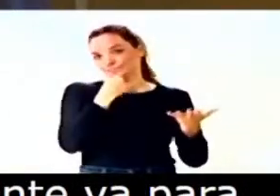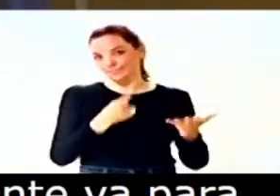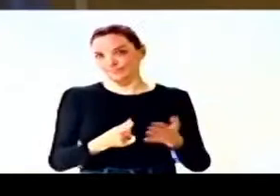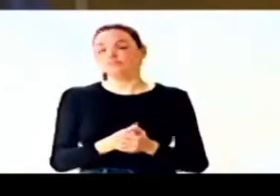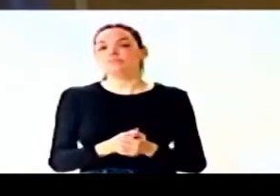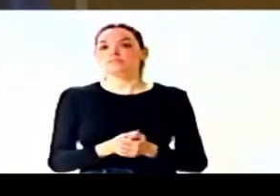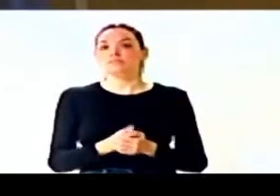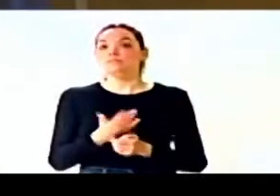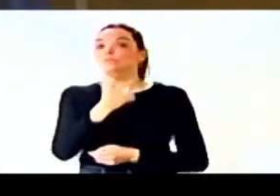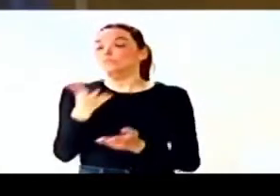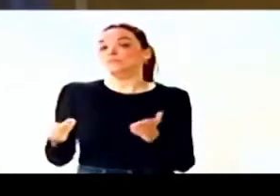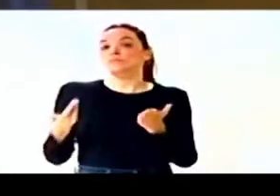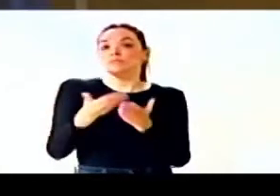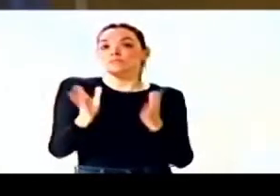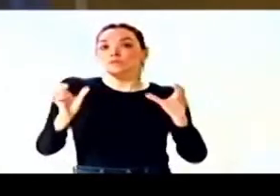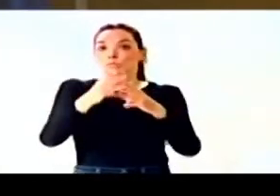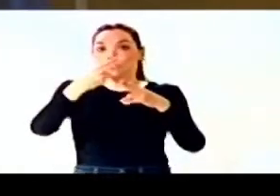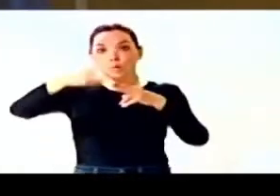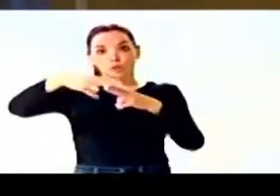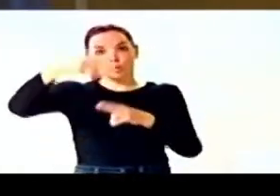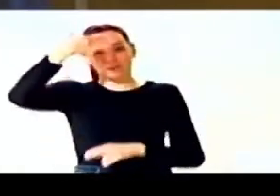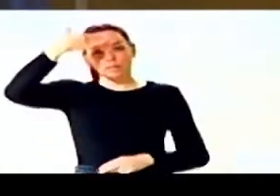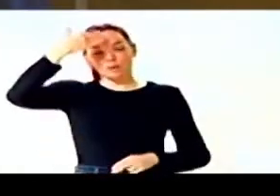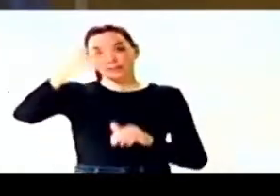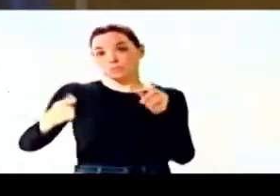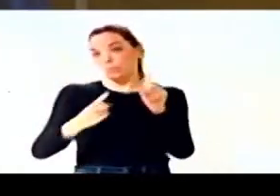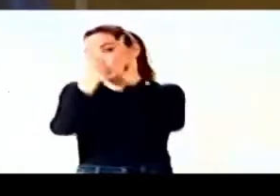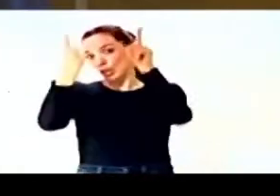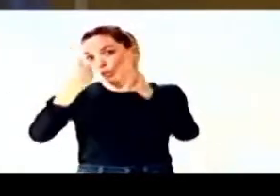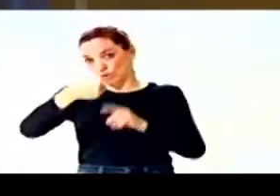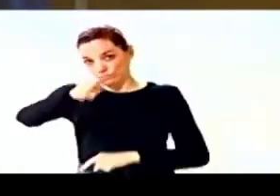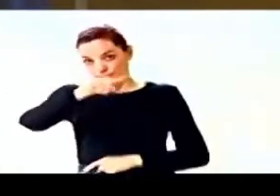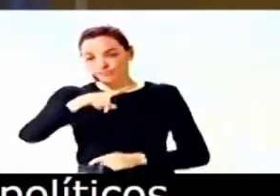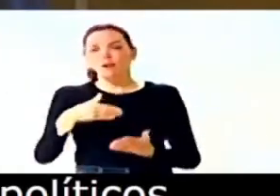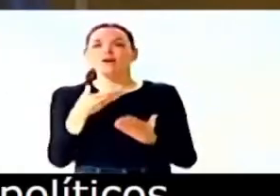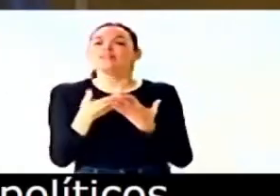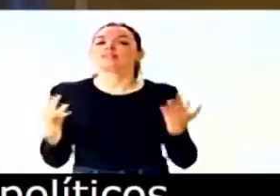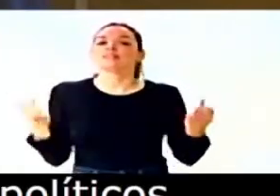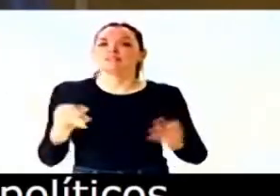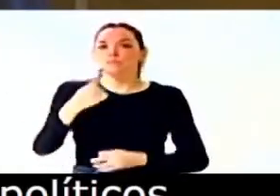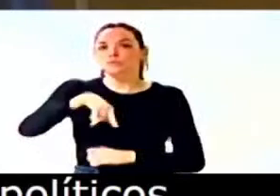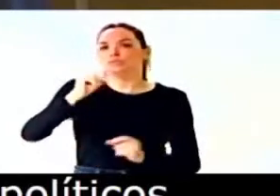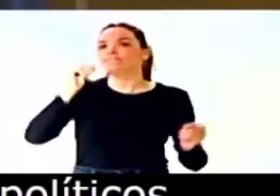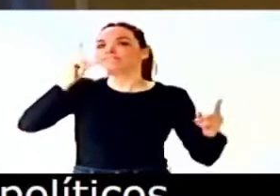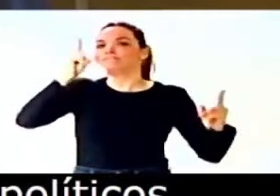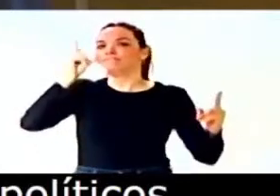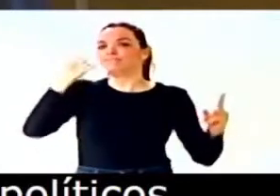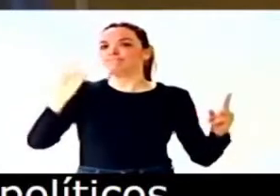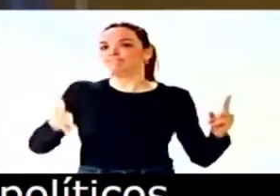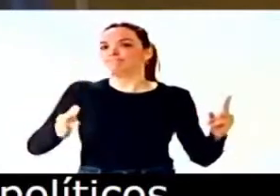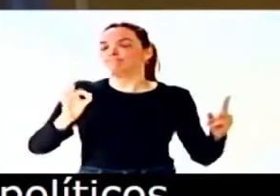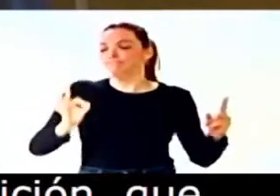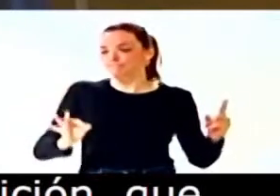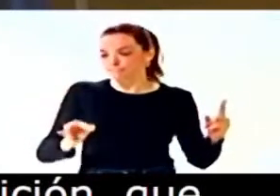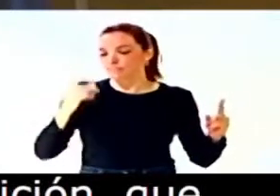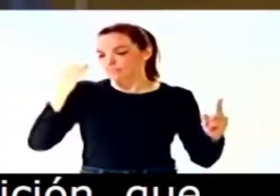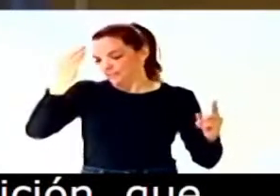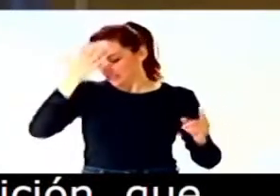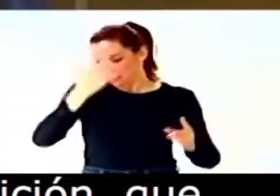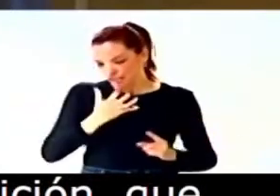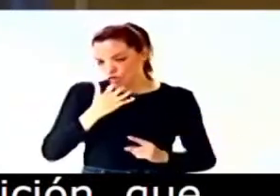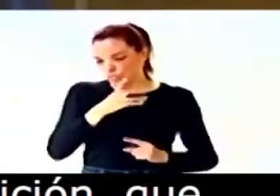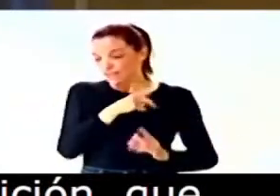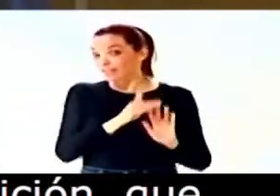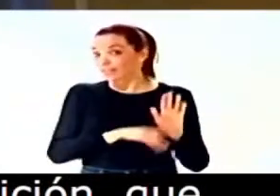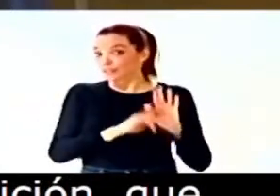partidos políticos, fundamentalmente a los que están en la oposición, es que sean conscientes de que con este decreto ley